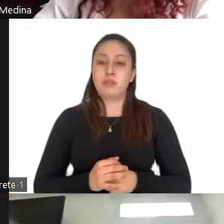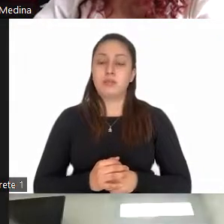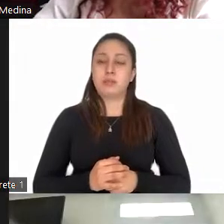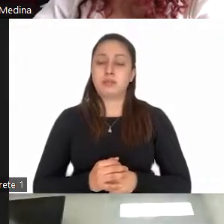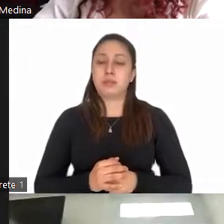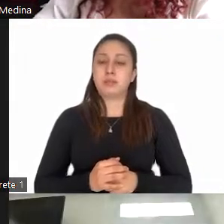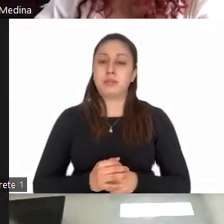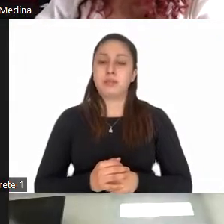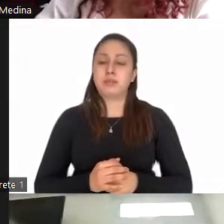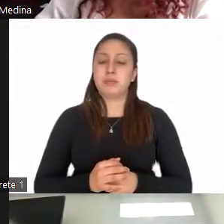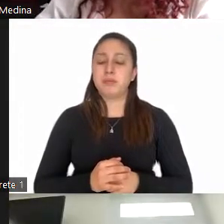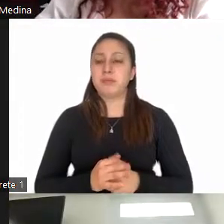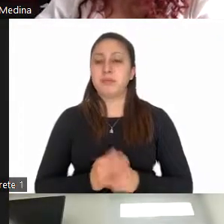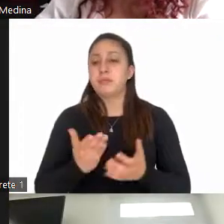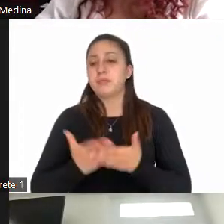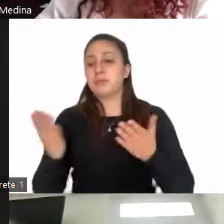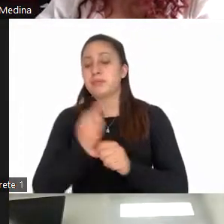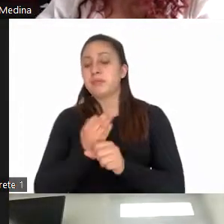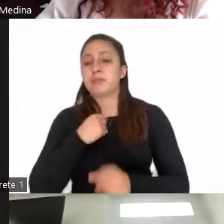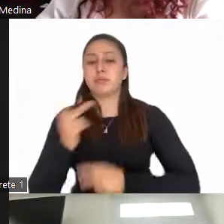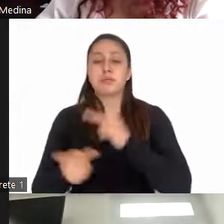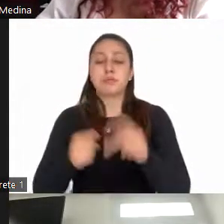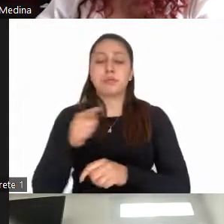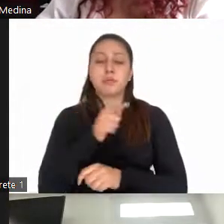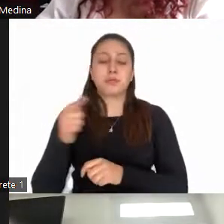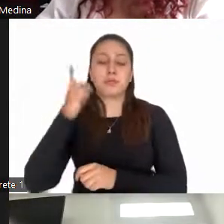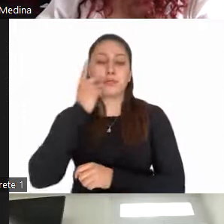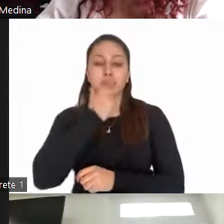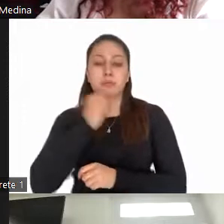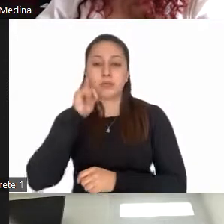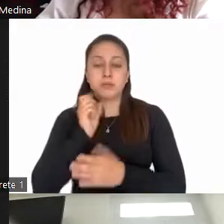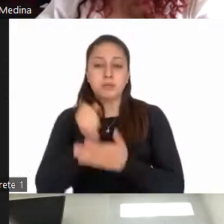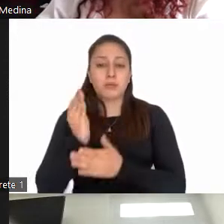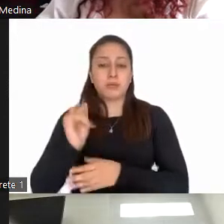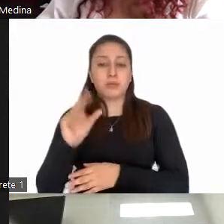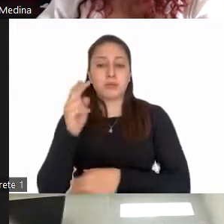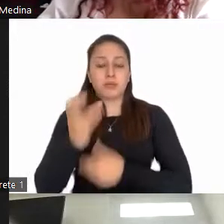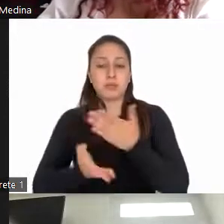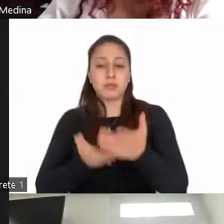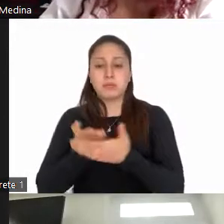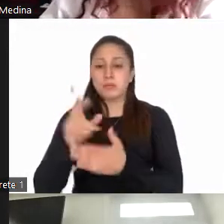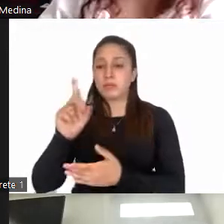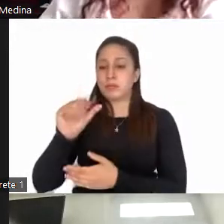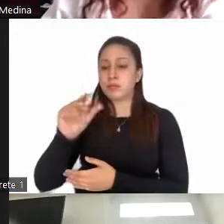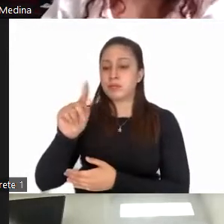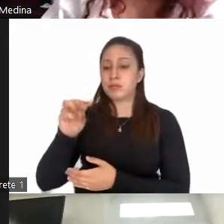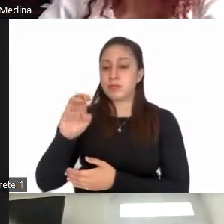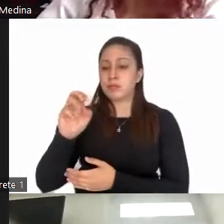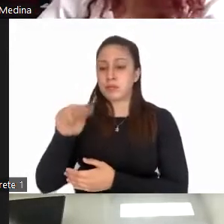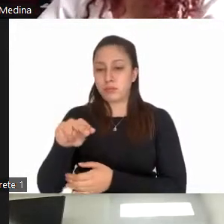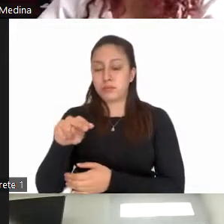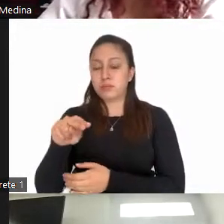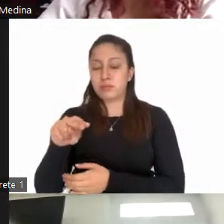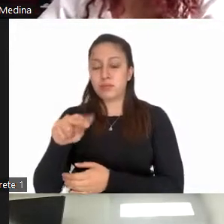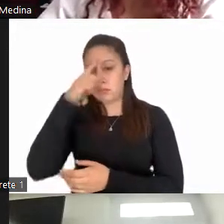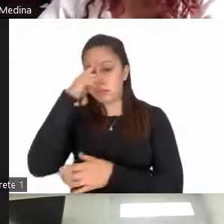Consecuentemente, se pone a consideración de las y los legisladores presentes la propuesta de